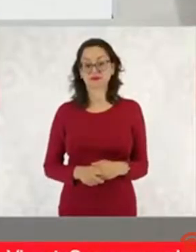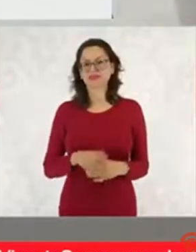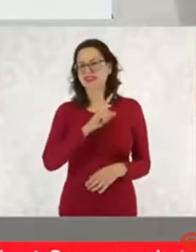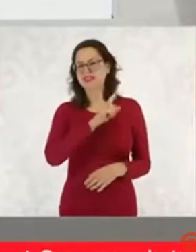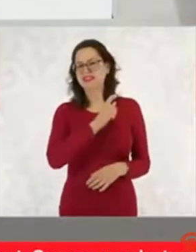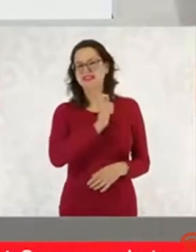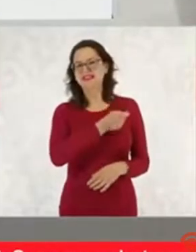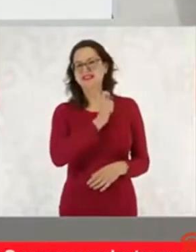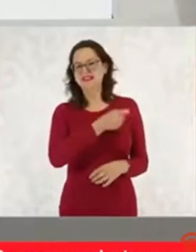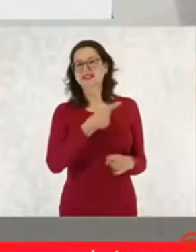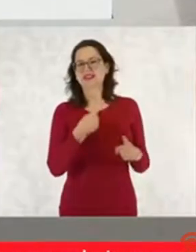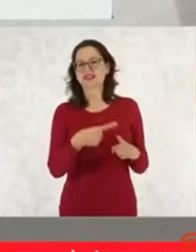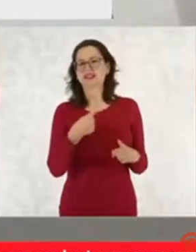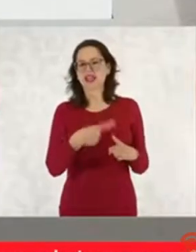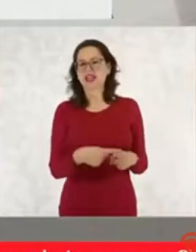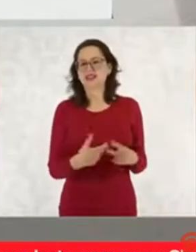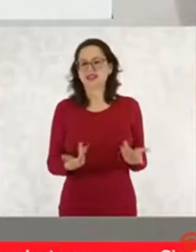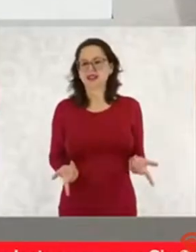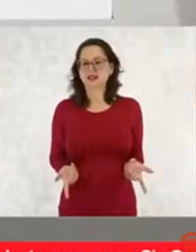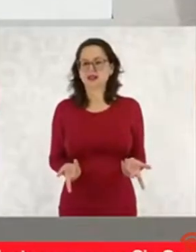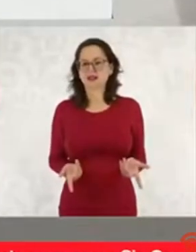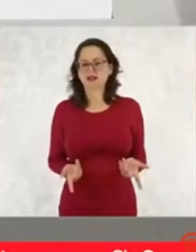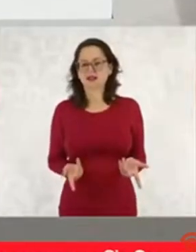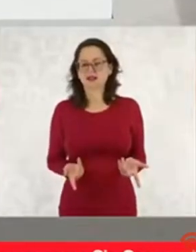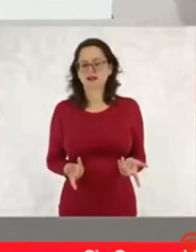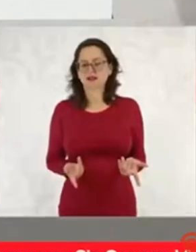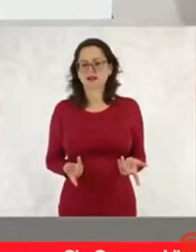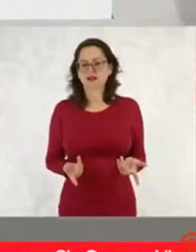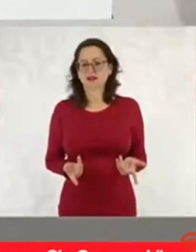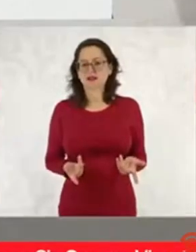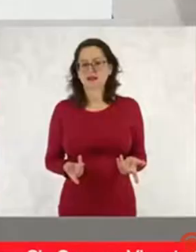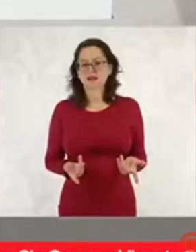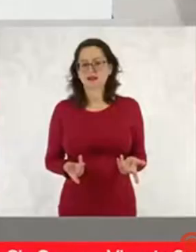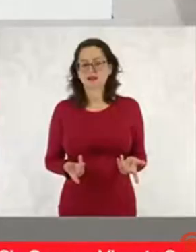¿Quiénes están en nuestro billete de 1,000 pesos?